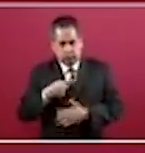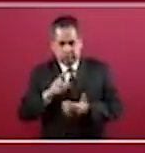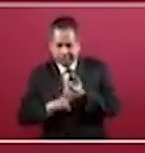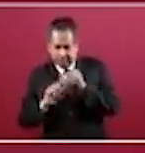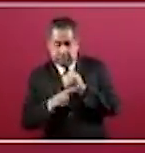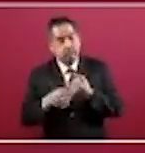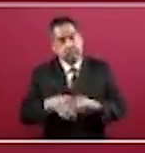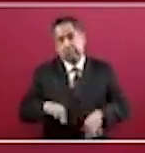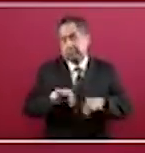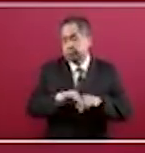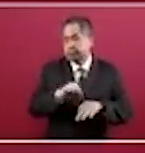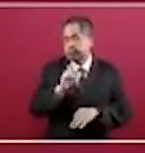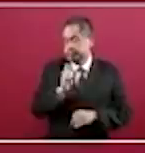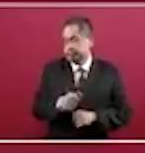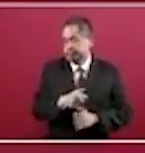fondo